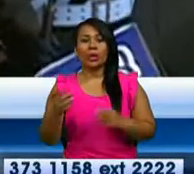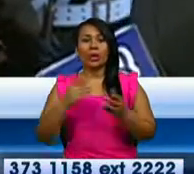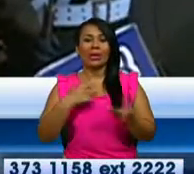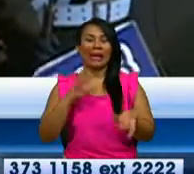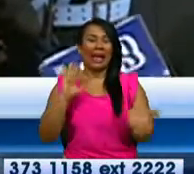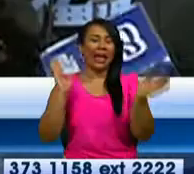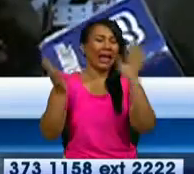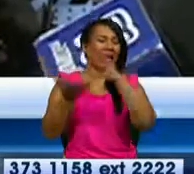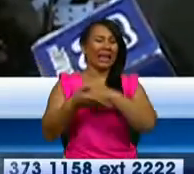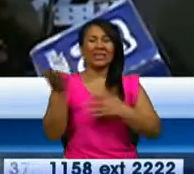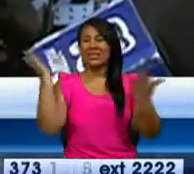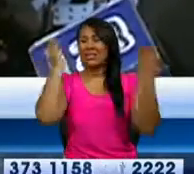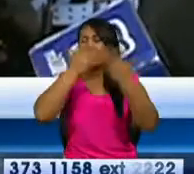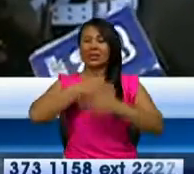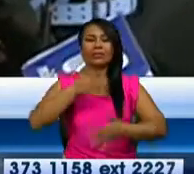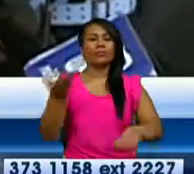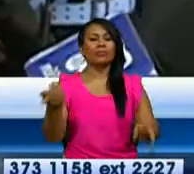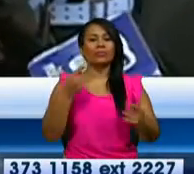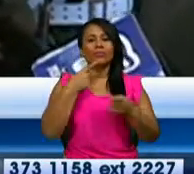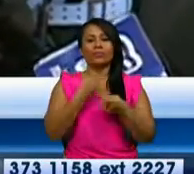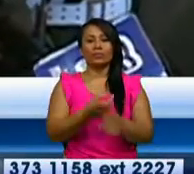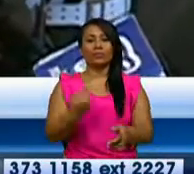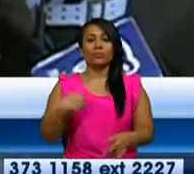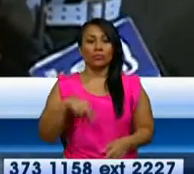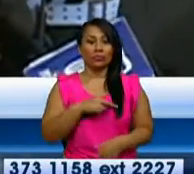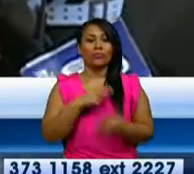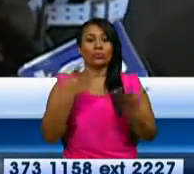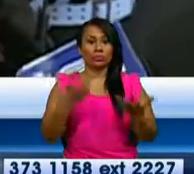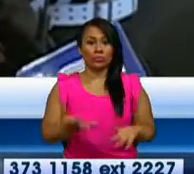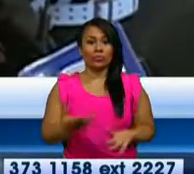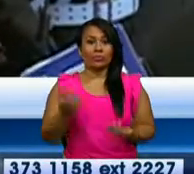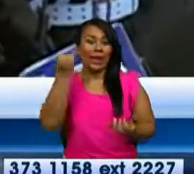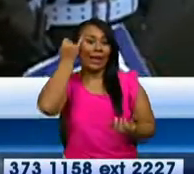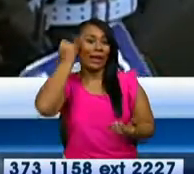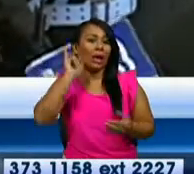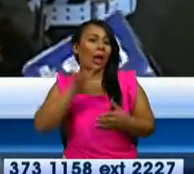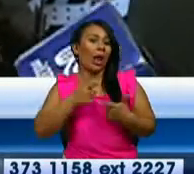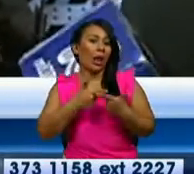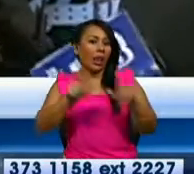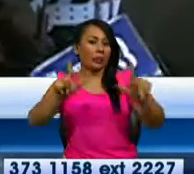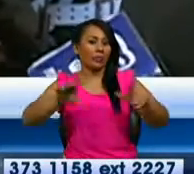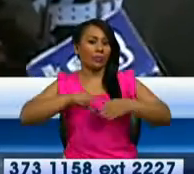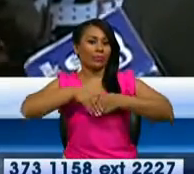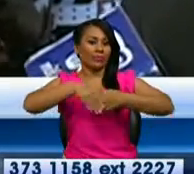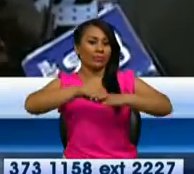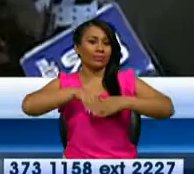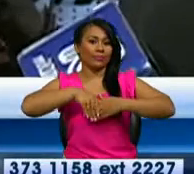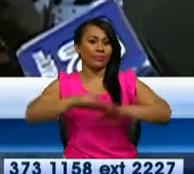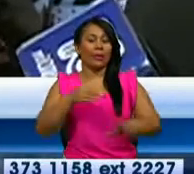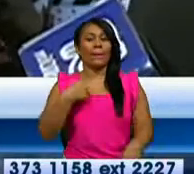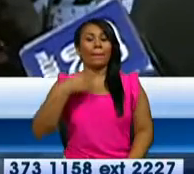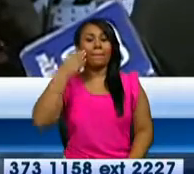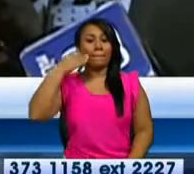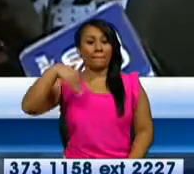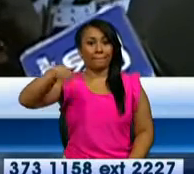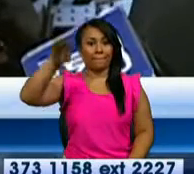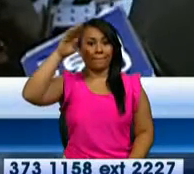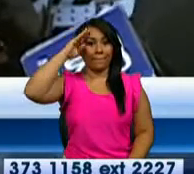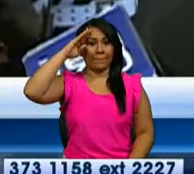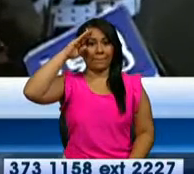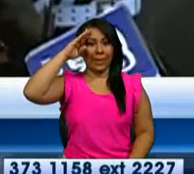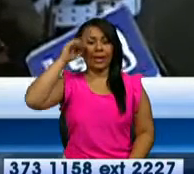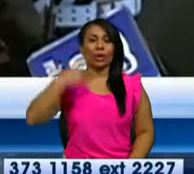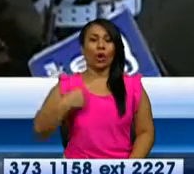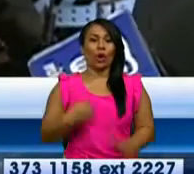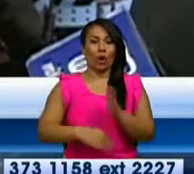generar confusión. En todo caso, se trata de una opción que se le da al mayor de edad que no quiera ser identificado como